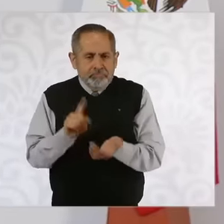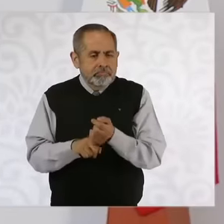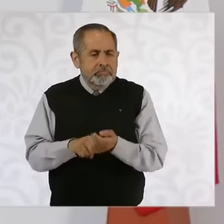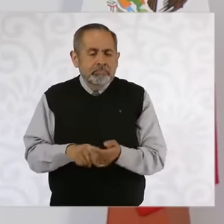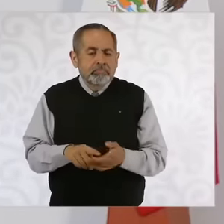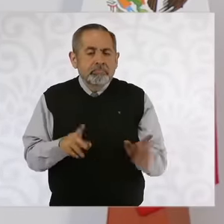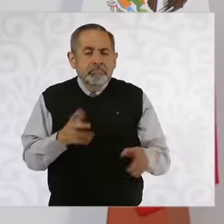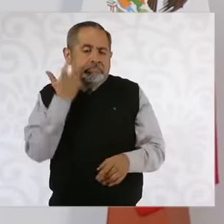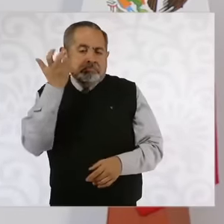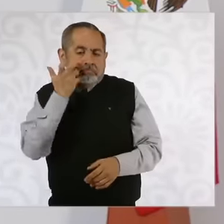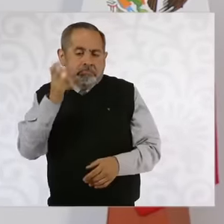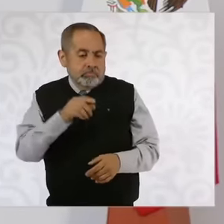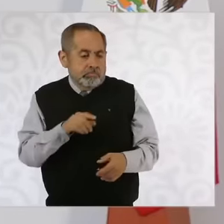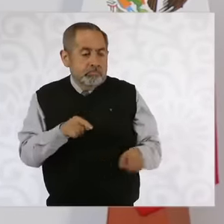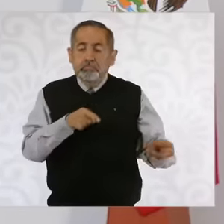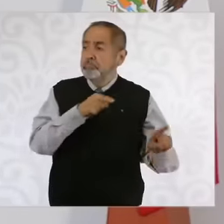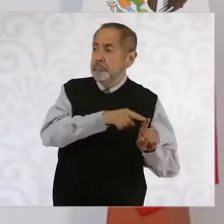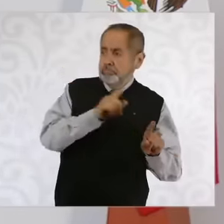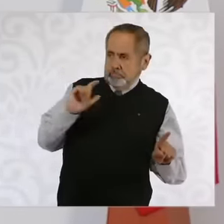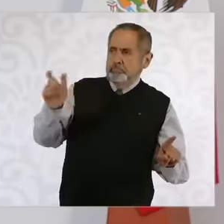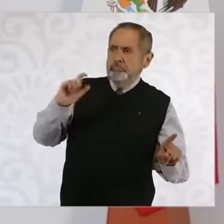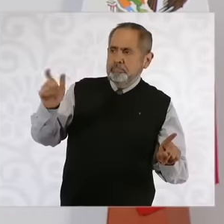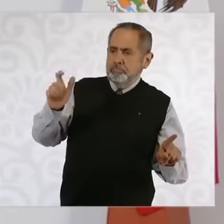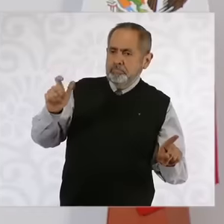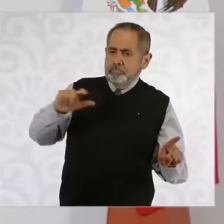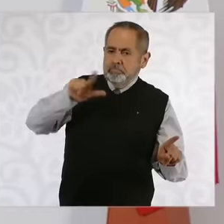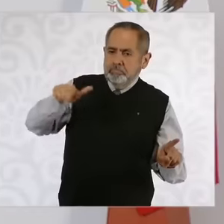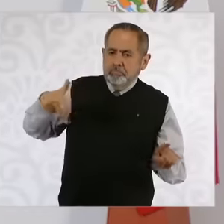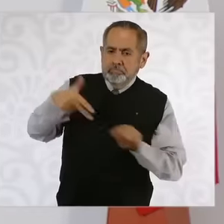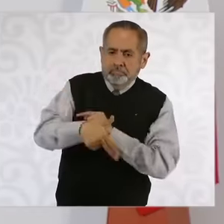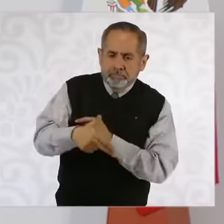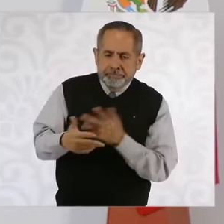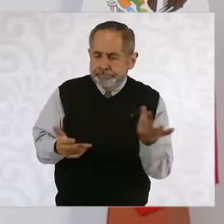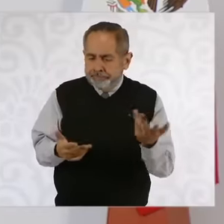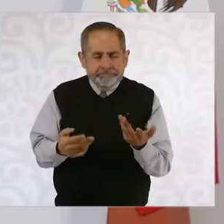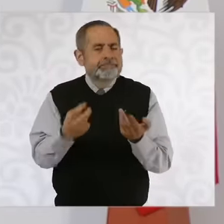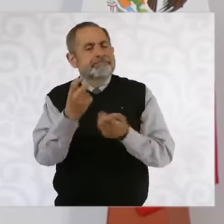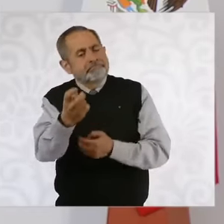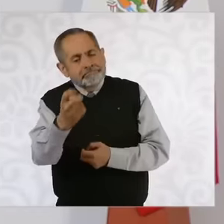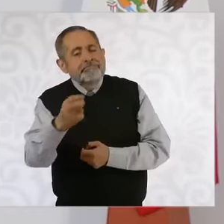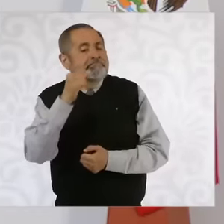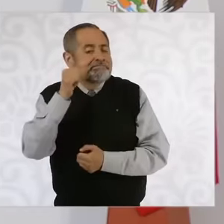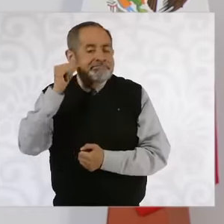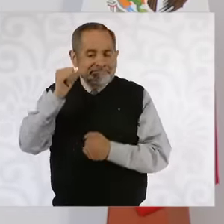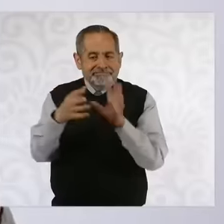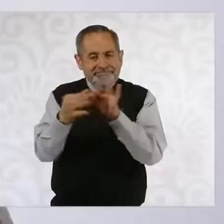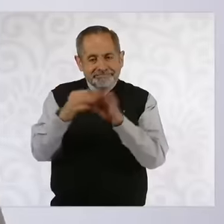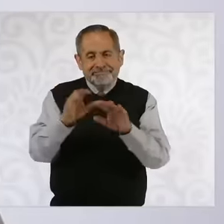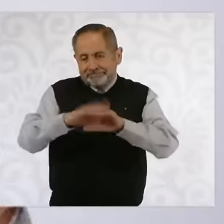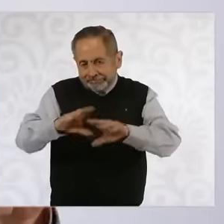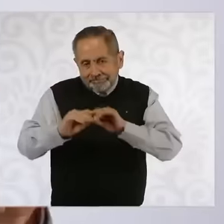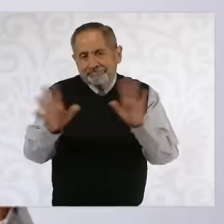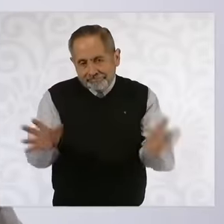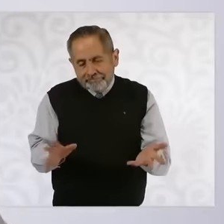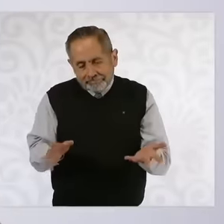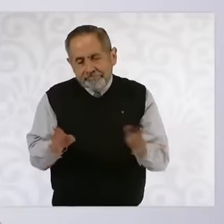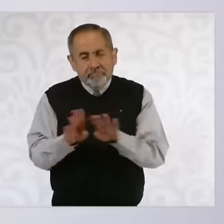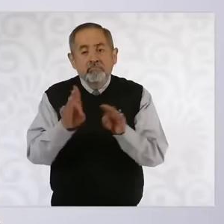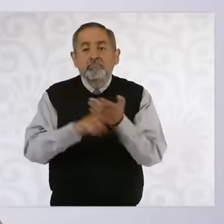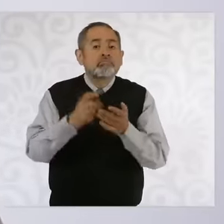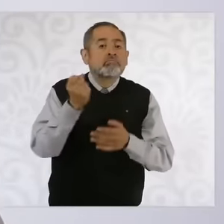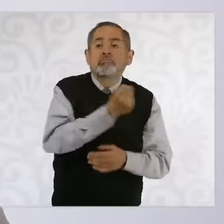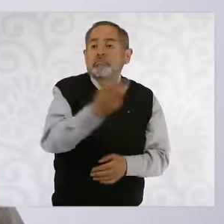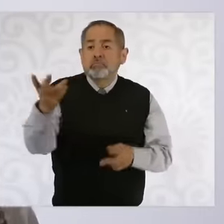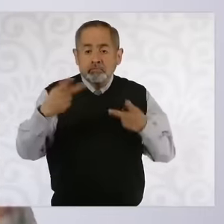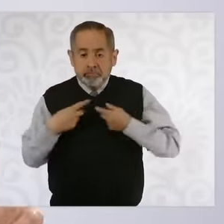estas prácticas. Por eso hablábamos ayer también de la calidad del empleo, es decir, muchos trabajadores y trabajadoras que ahora